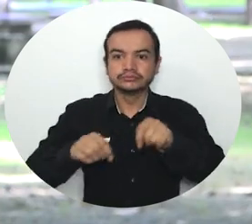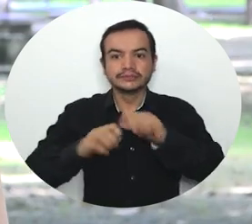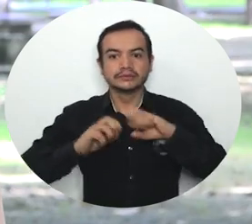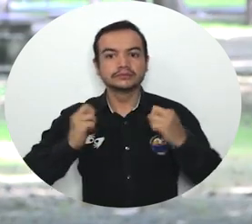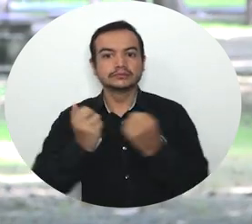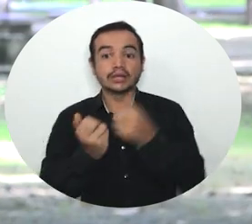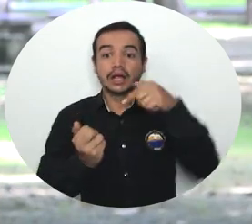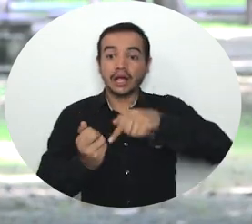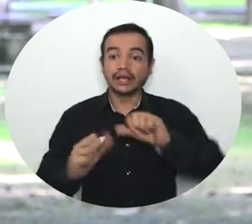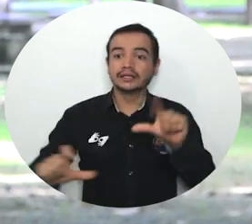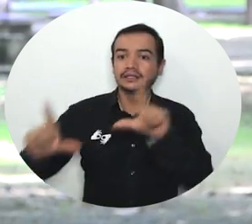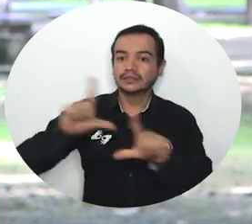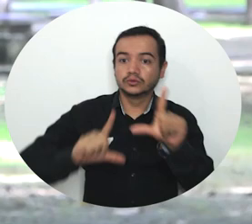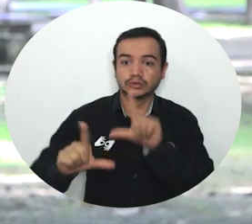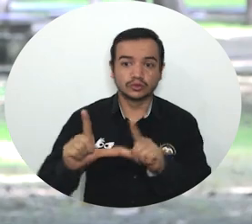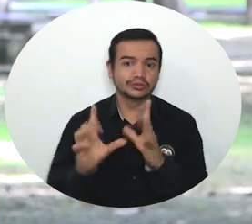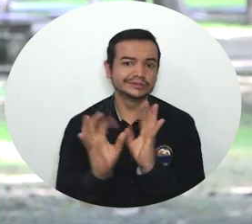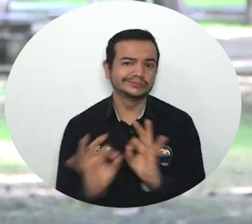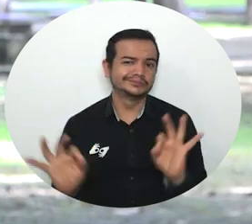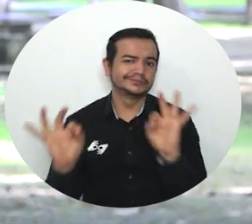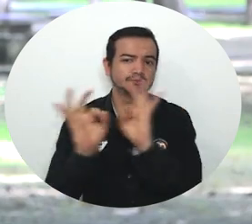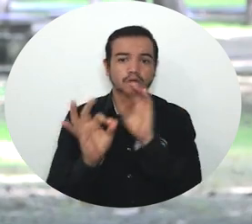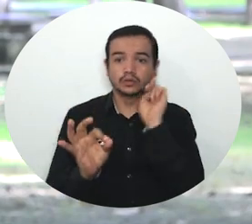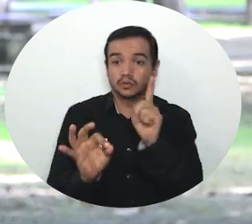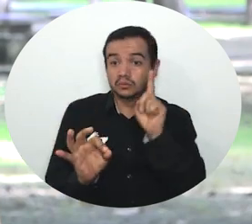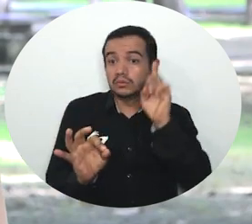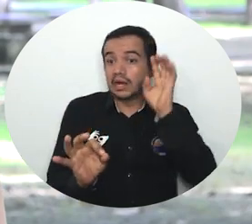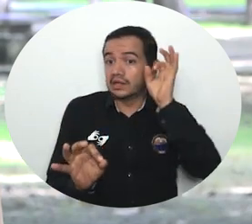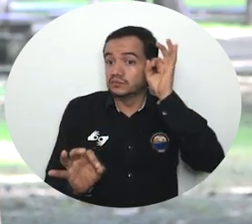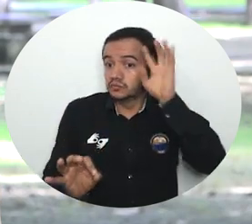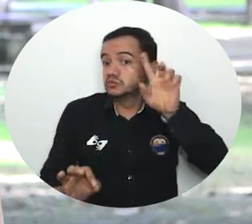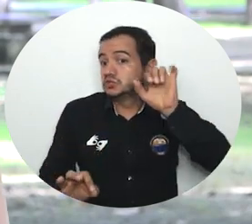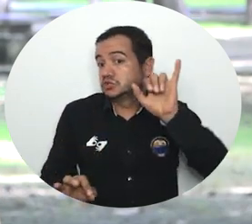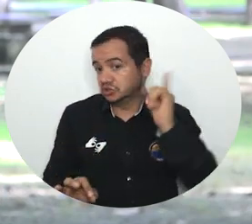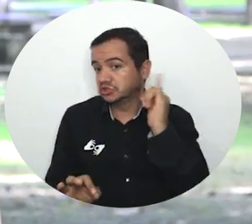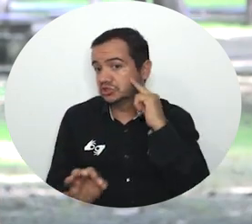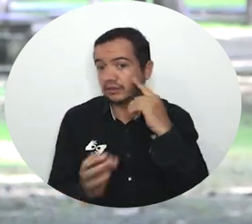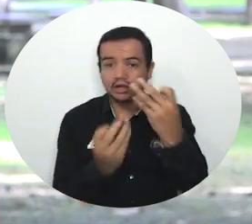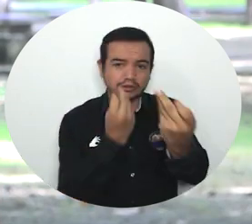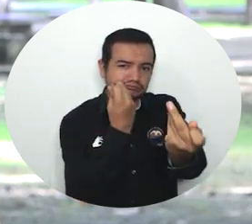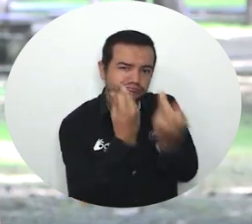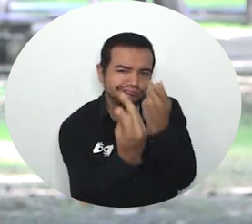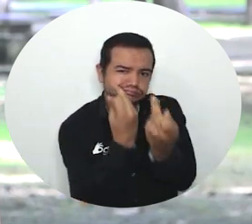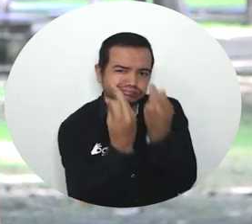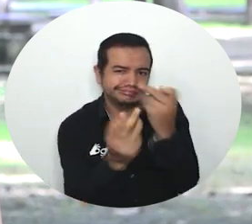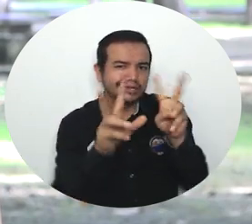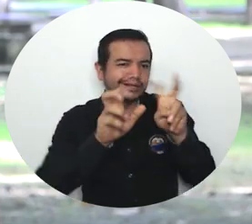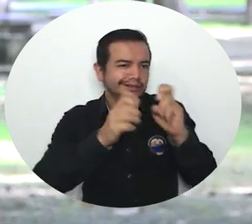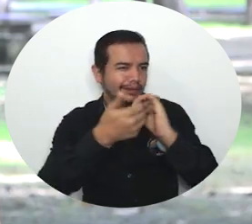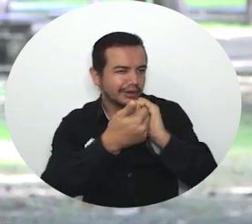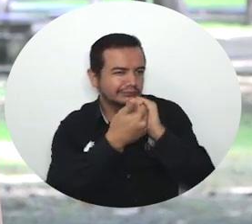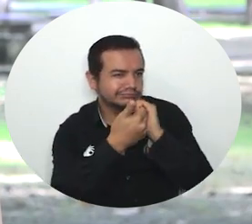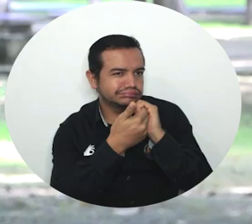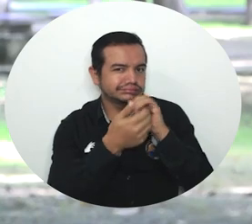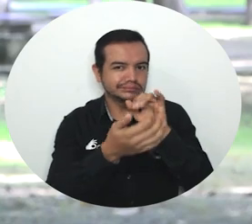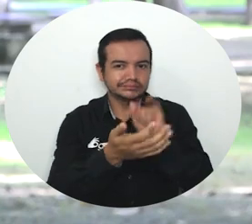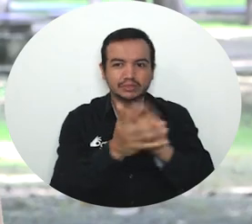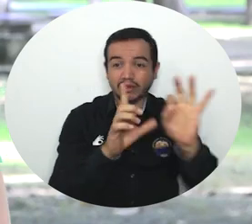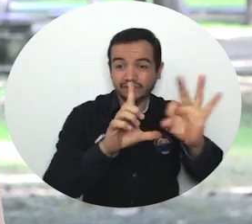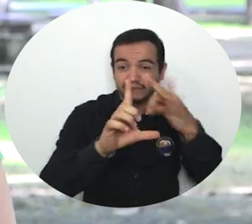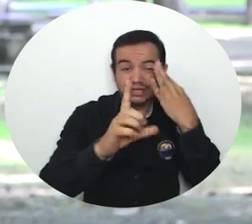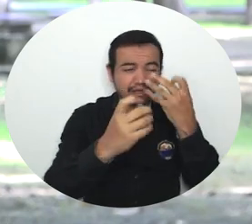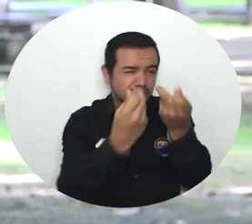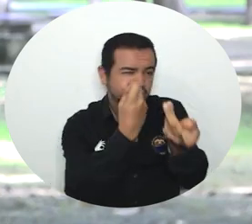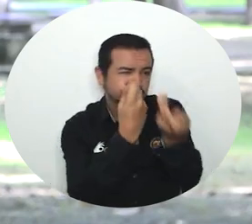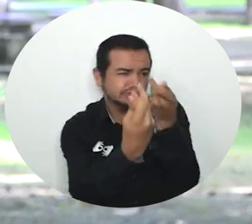vital importancia porque por mucho que nosotros tengamos claro cómo es a nivel de estudio, en las clases, de pronto de manera